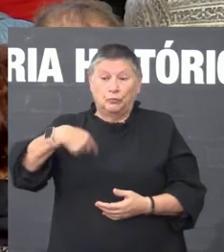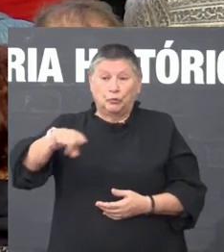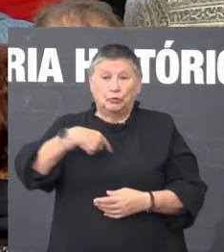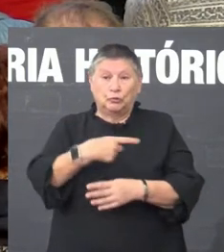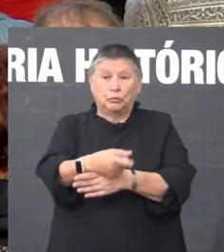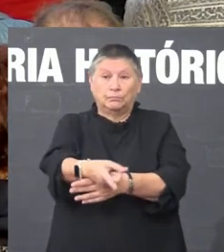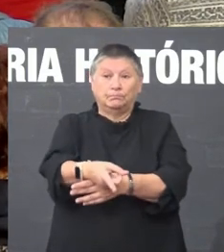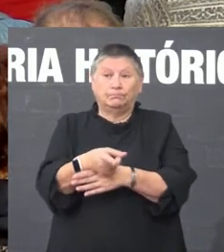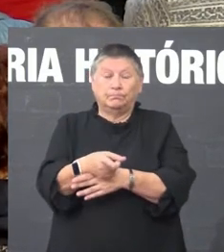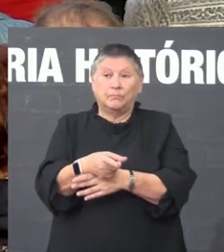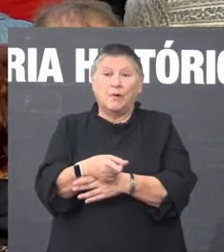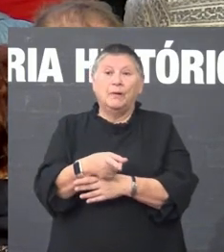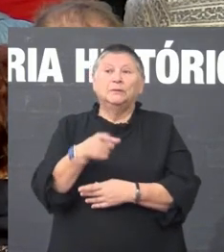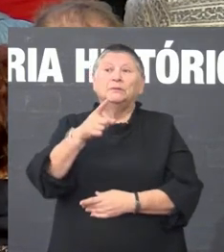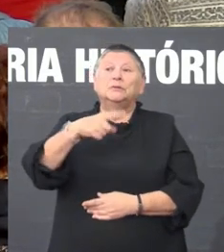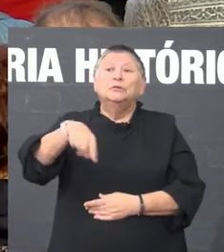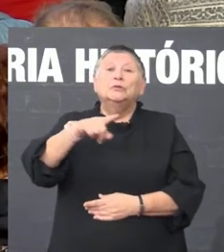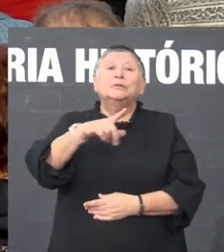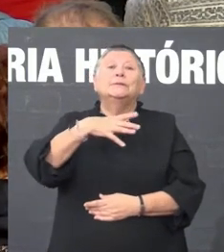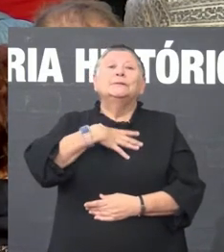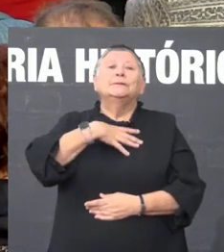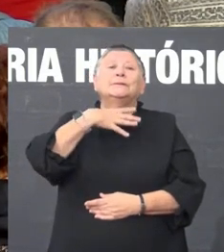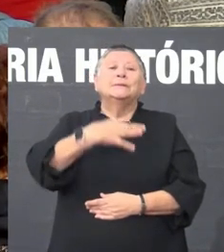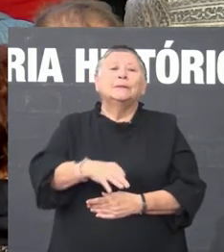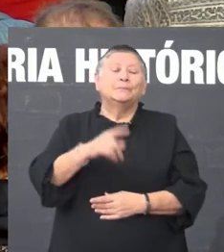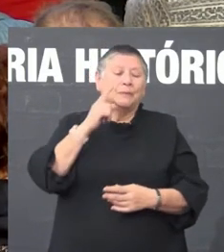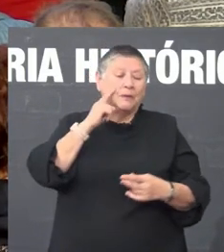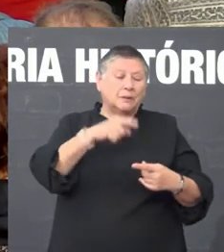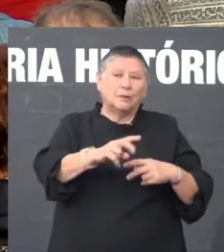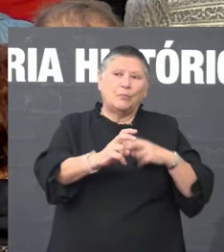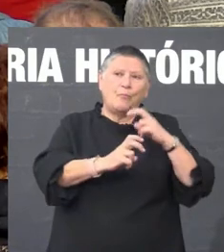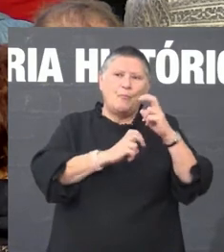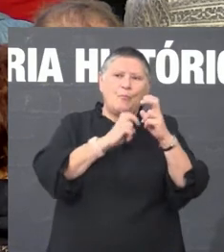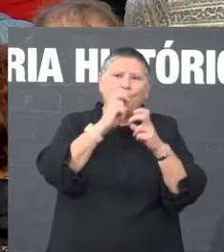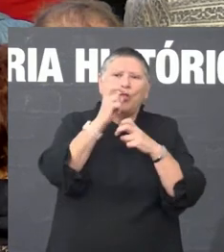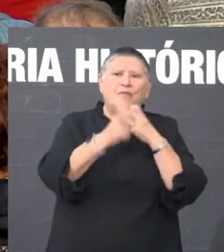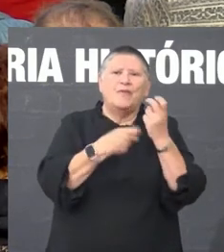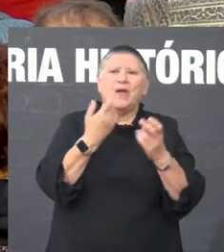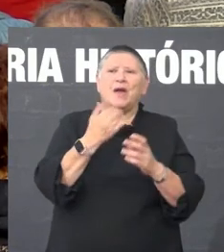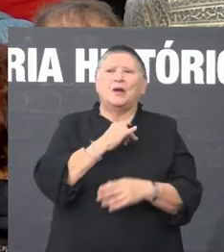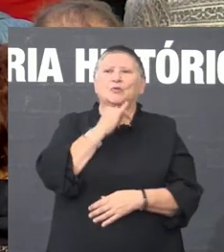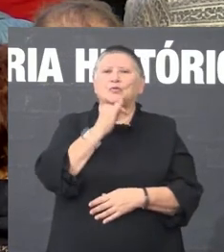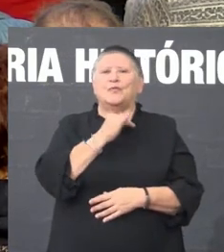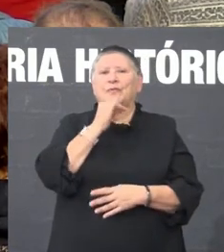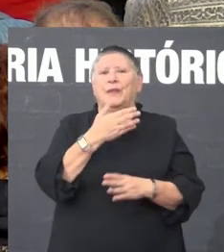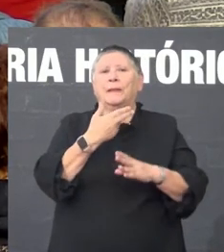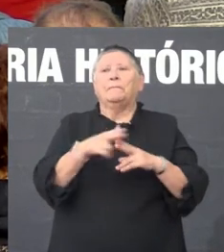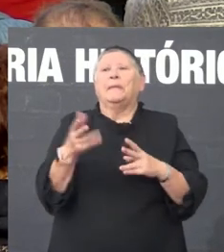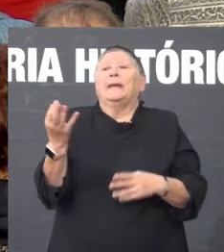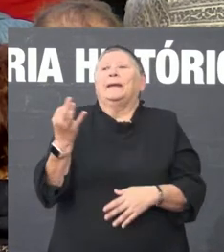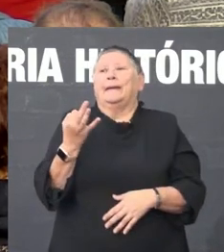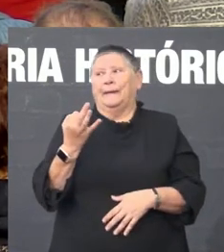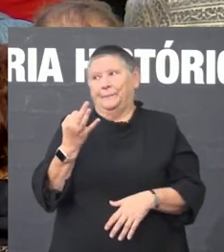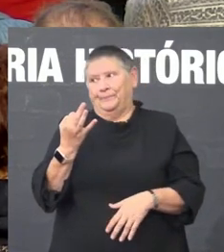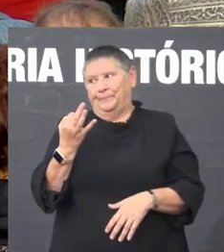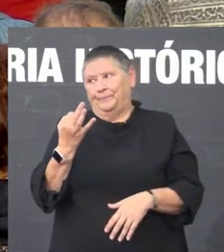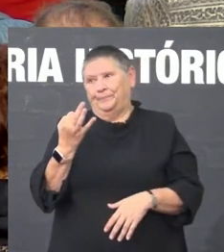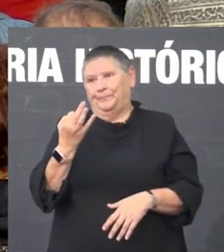exigimos que seáis capaces de modificarla suficientemente como para que, como mínimo,